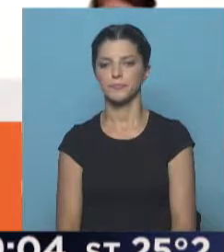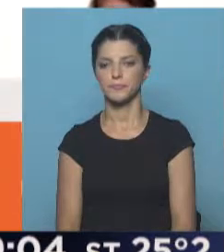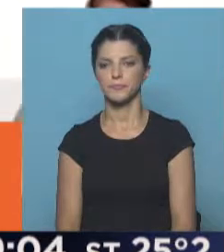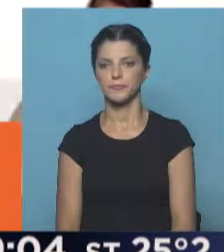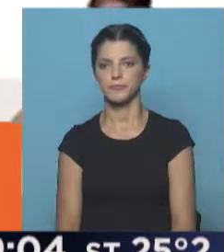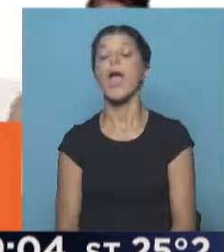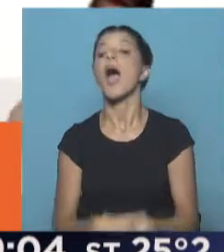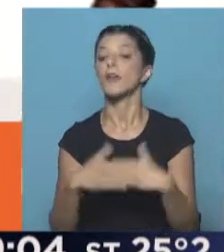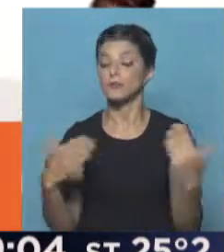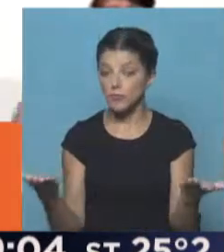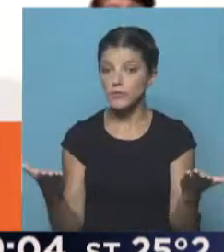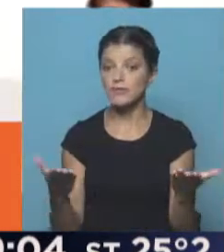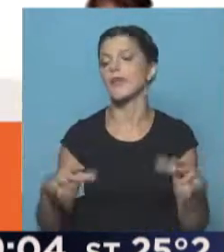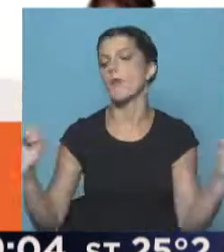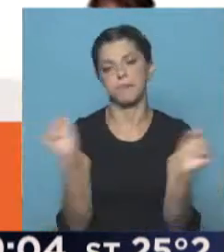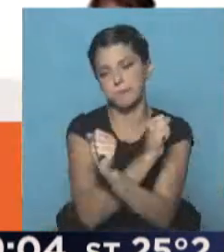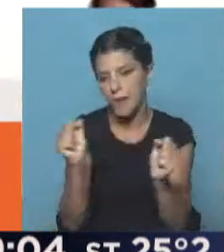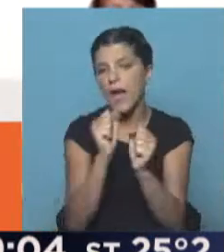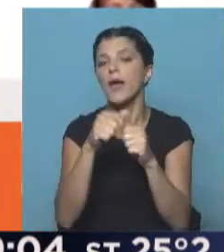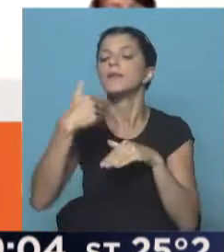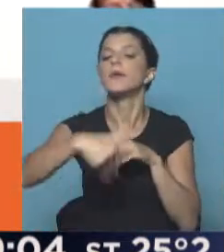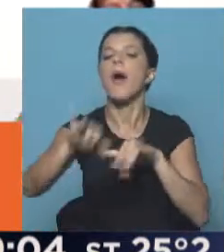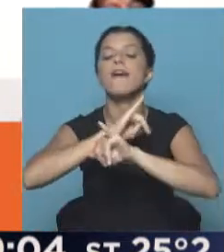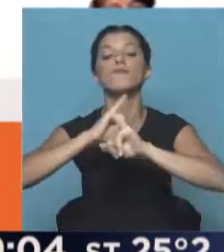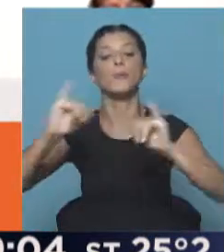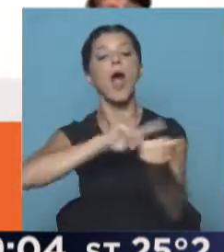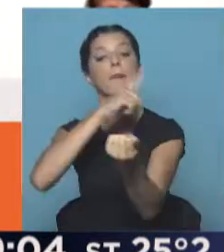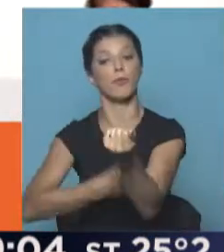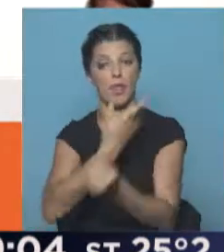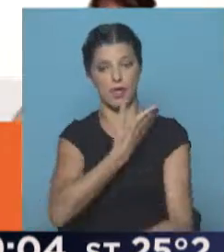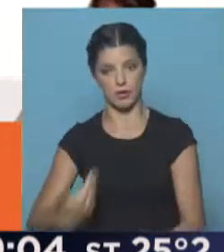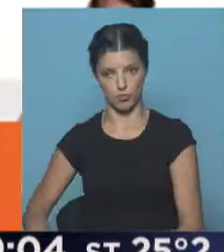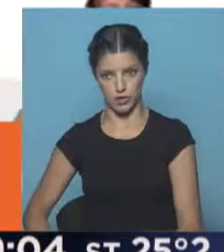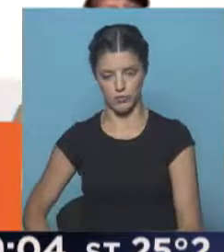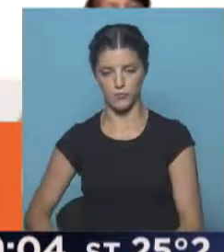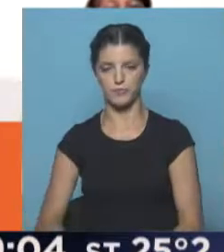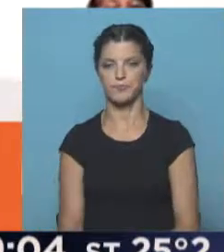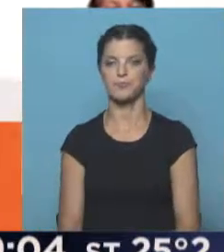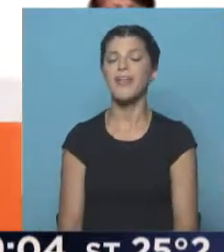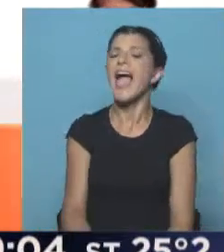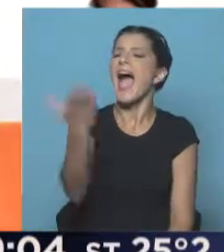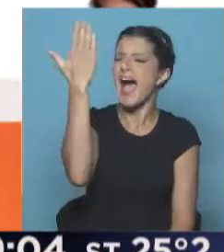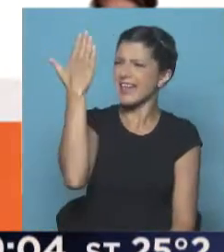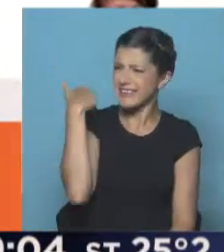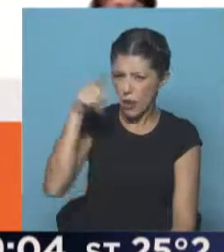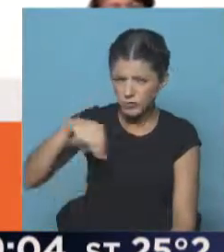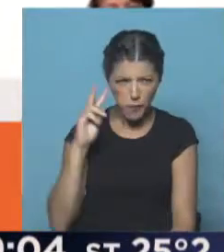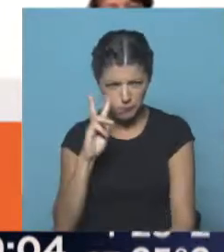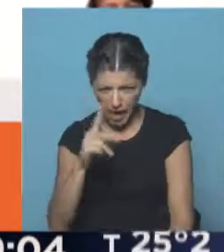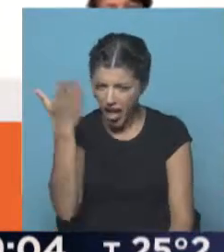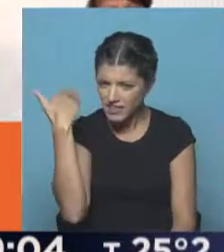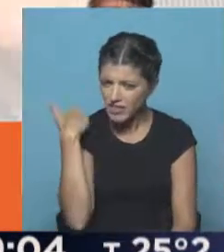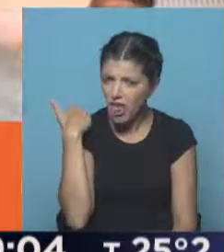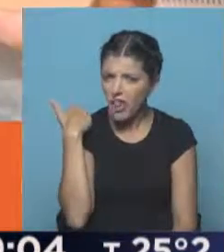Resulta afirmativo, queda sancionado, se comunicará al Poder Ejecutivo. Ayer, no sé si ustedes estuvieron presentes